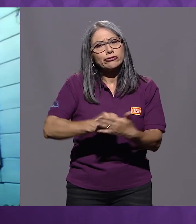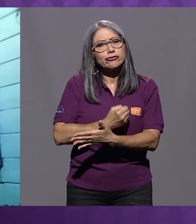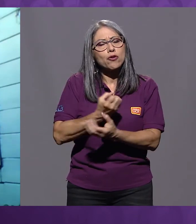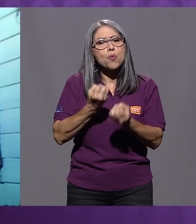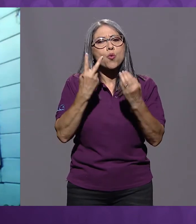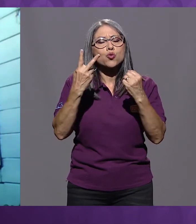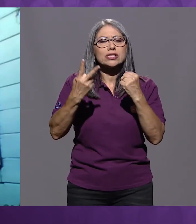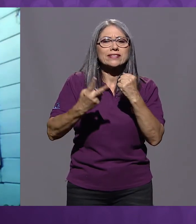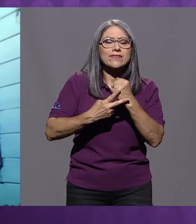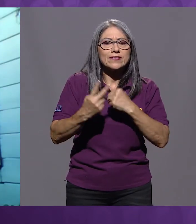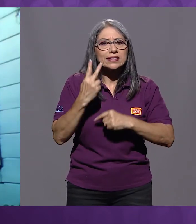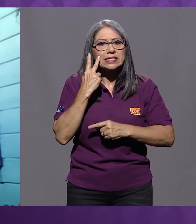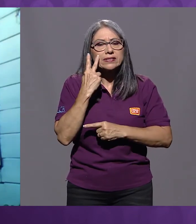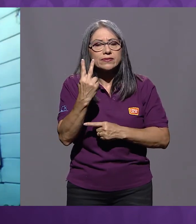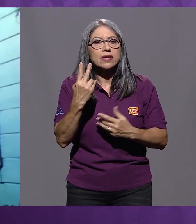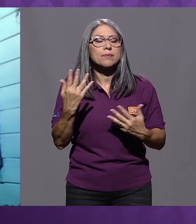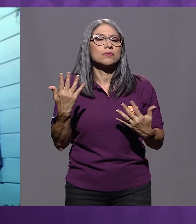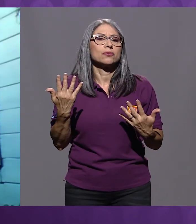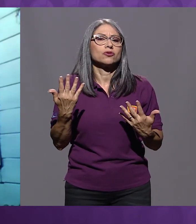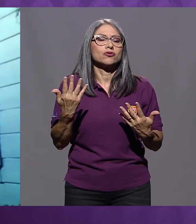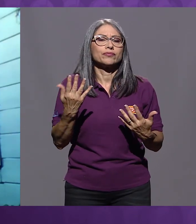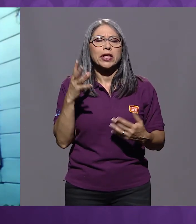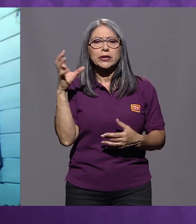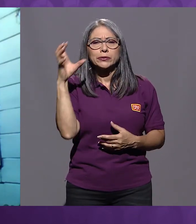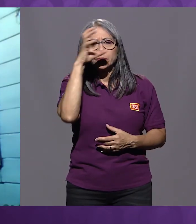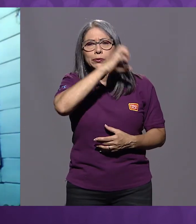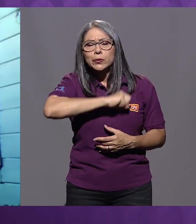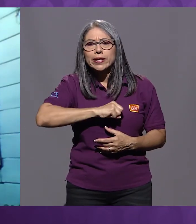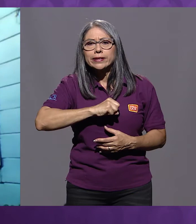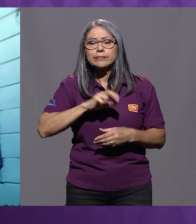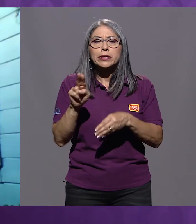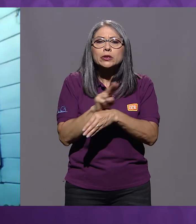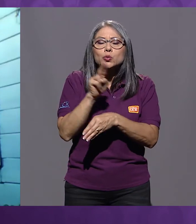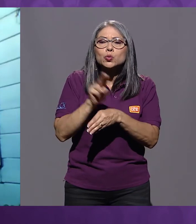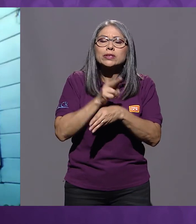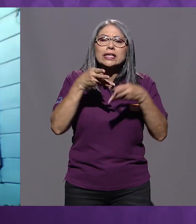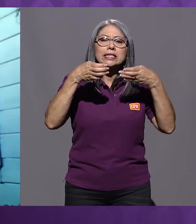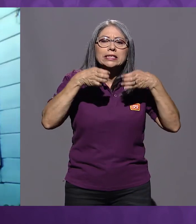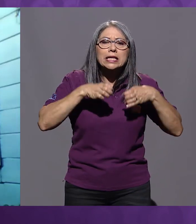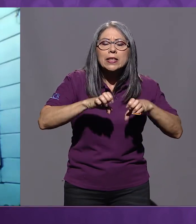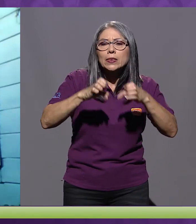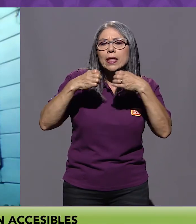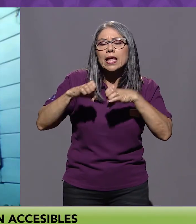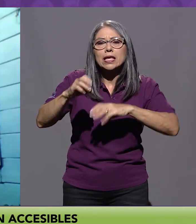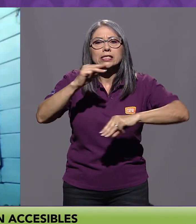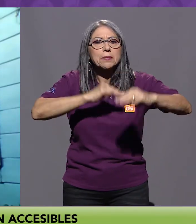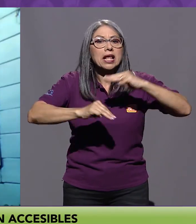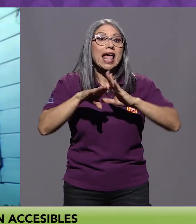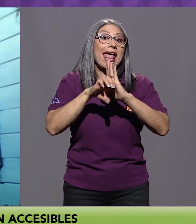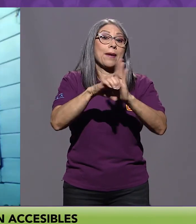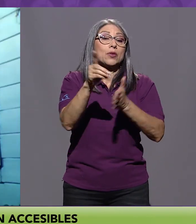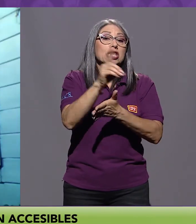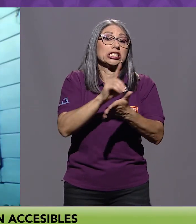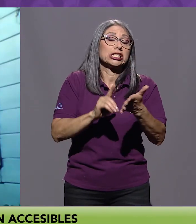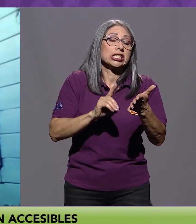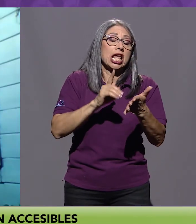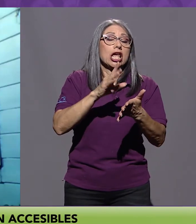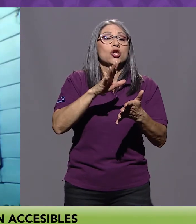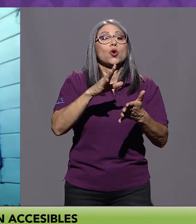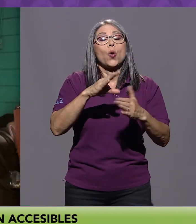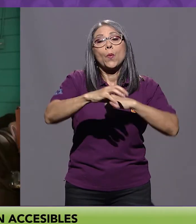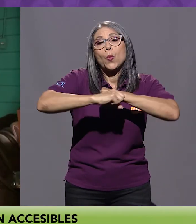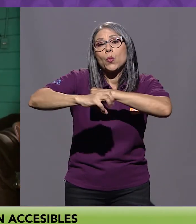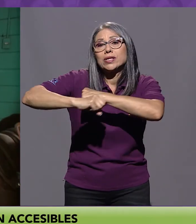vemos en donde se centra muchas estrategias de mercadeo, llámese como diseño publicitario,